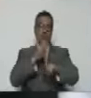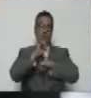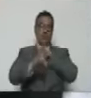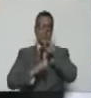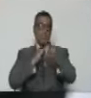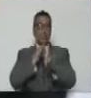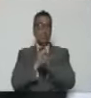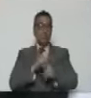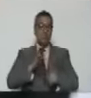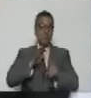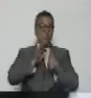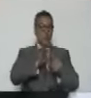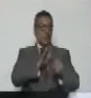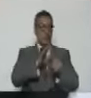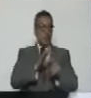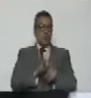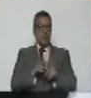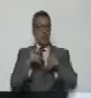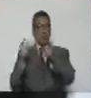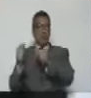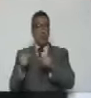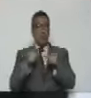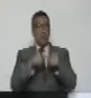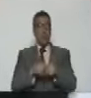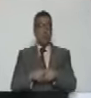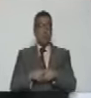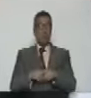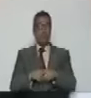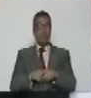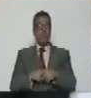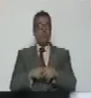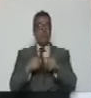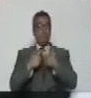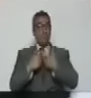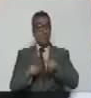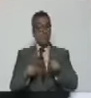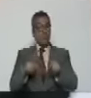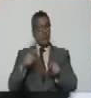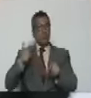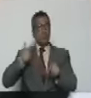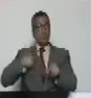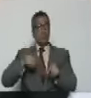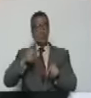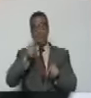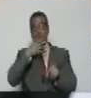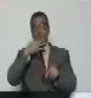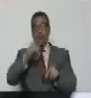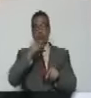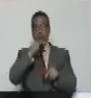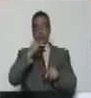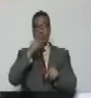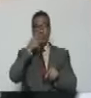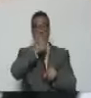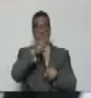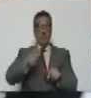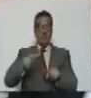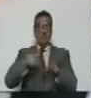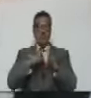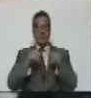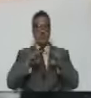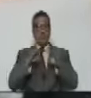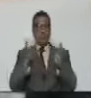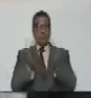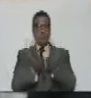internacional, la presión económica. Pero tenemos buenas noticias para nuestro pueblo y para el